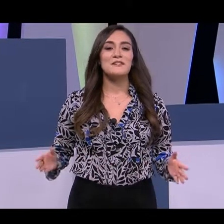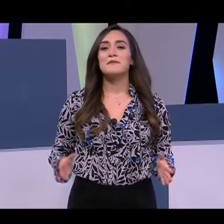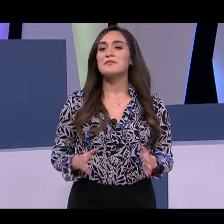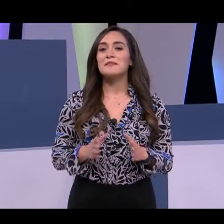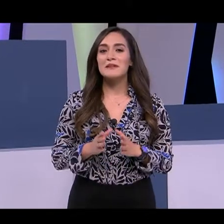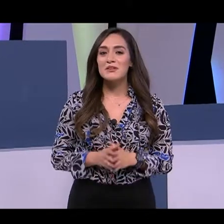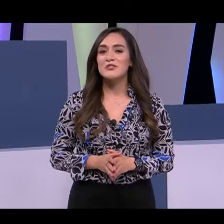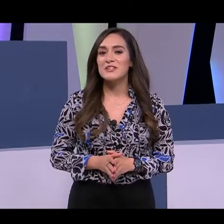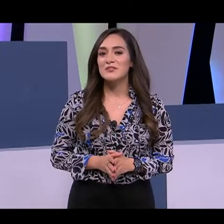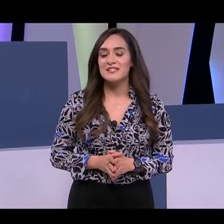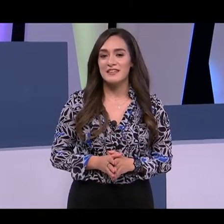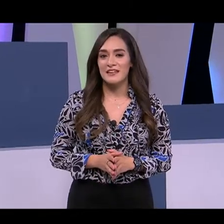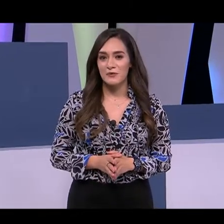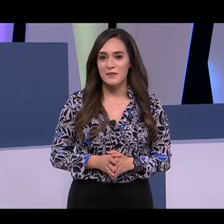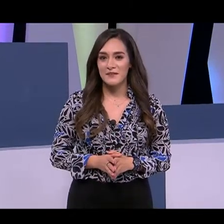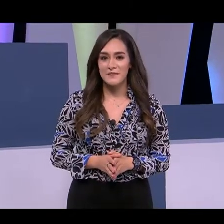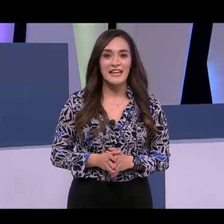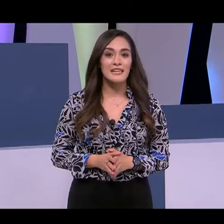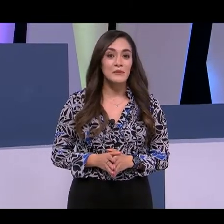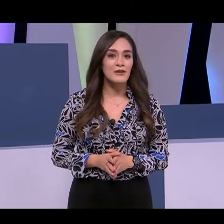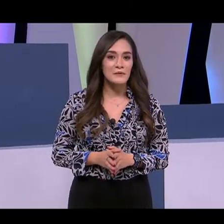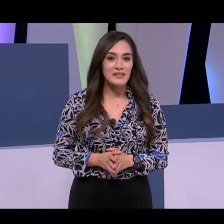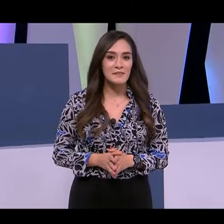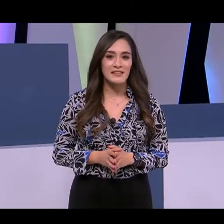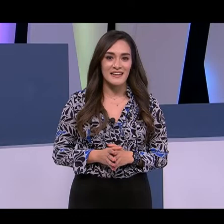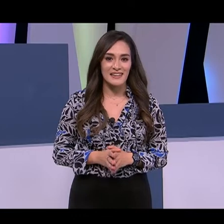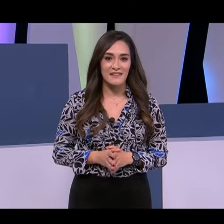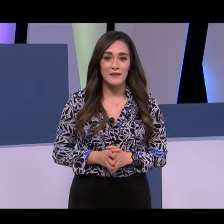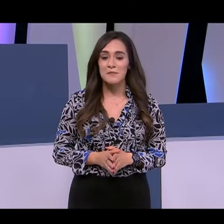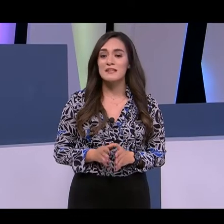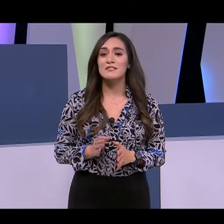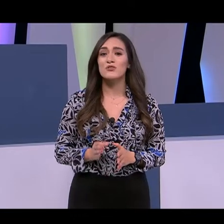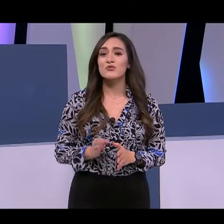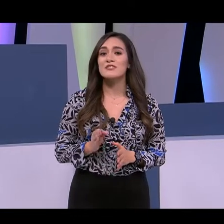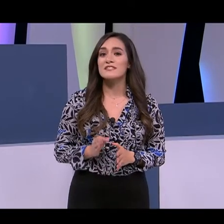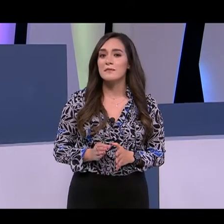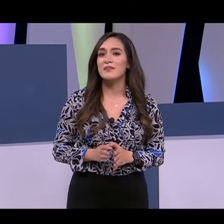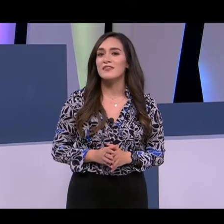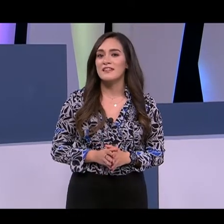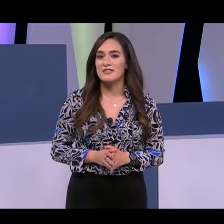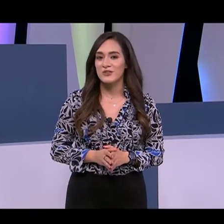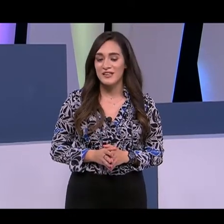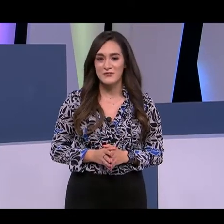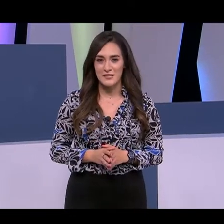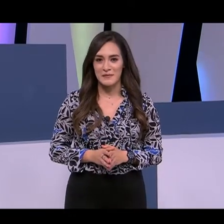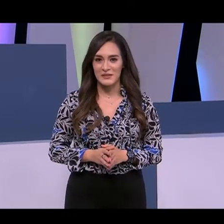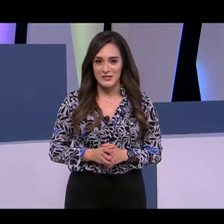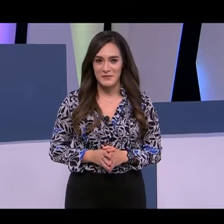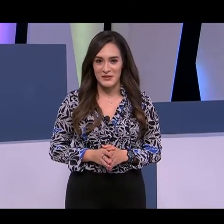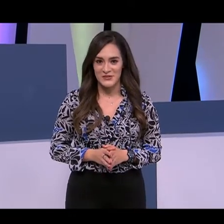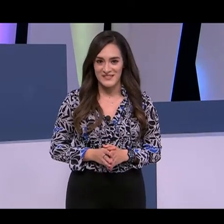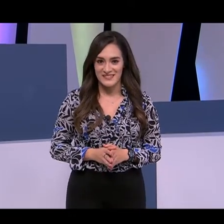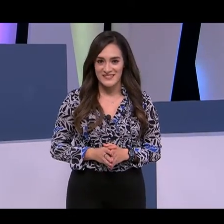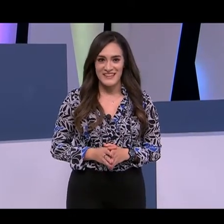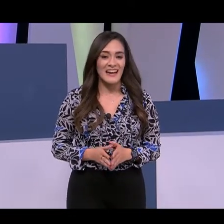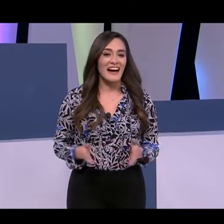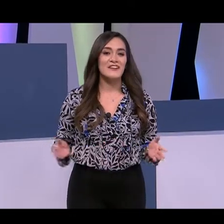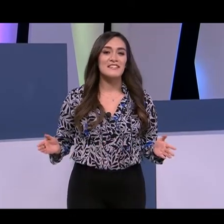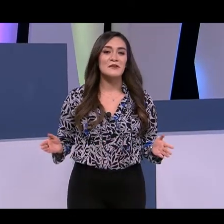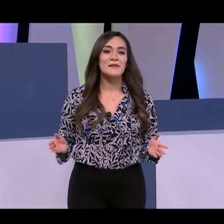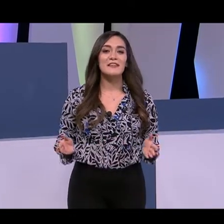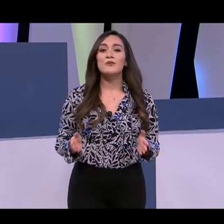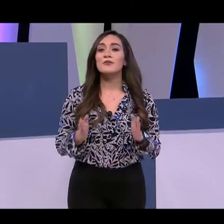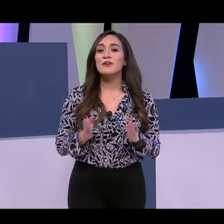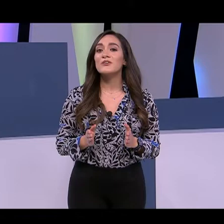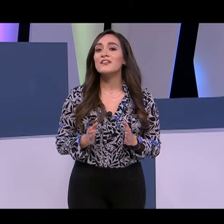Y como sabemos, en 1869, el químico Dmitri Mendeleev presentó su sistema de ordenación de los elementos químicos.